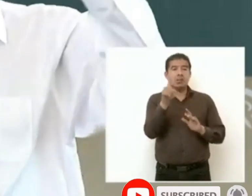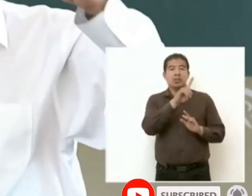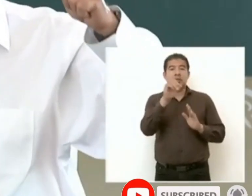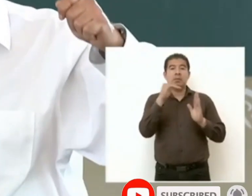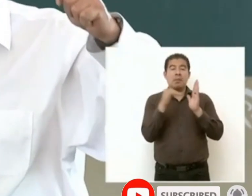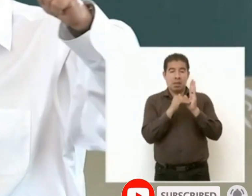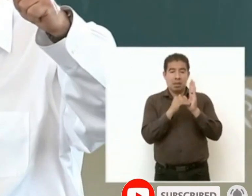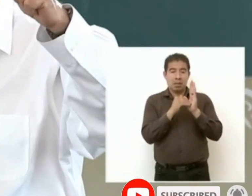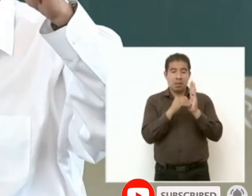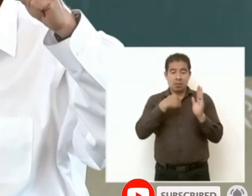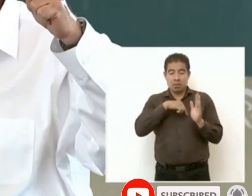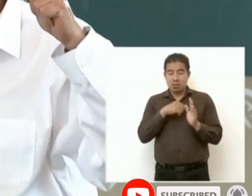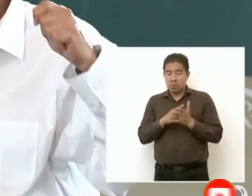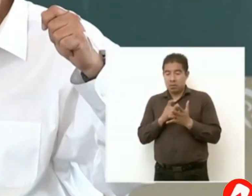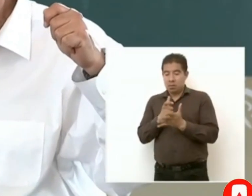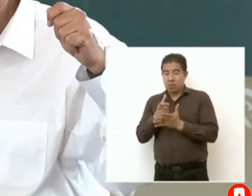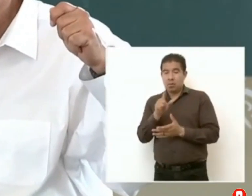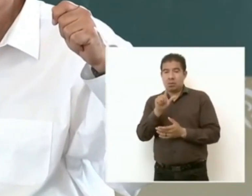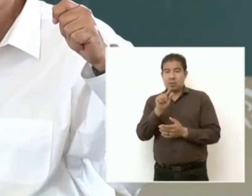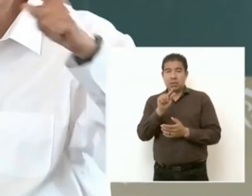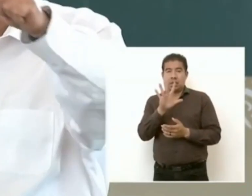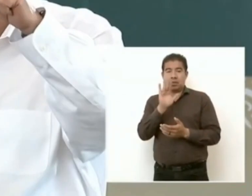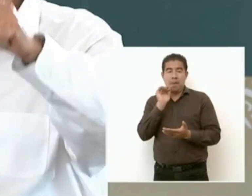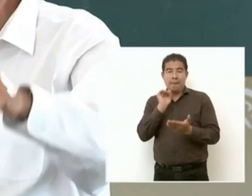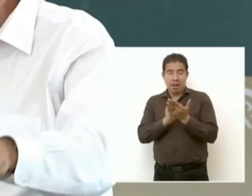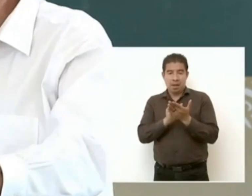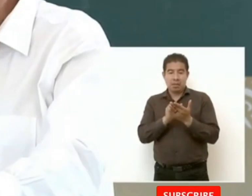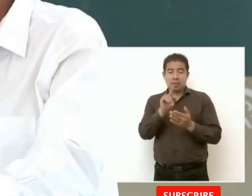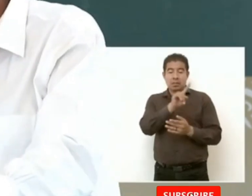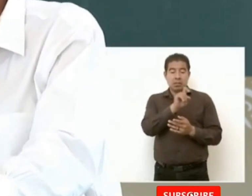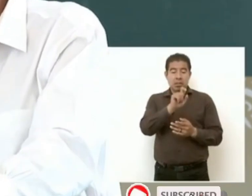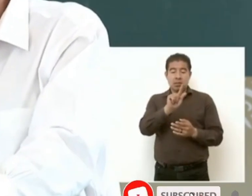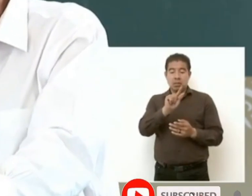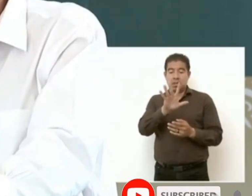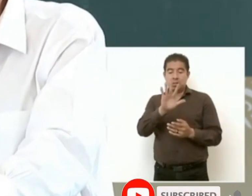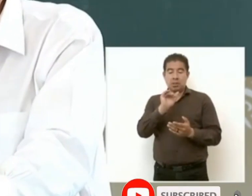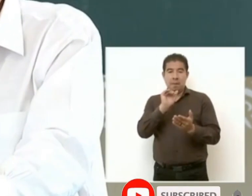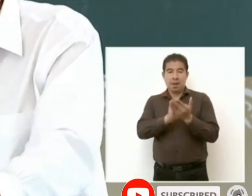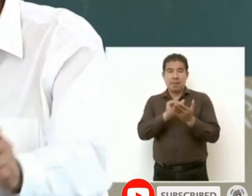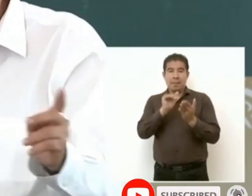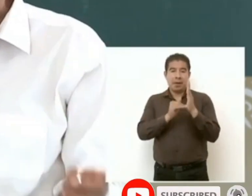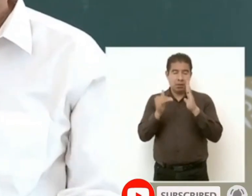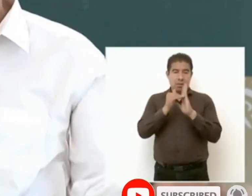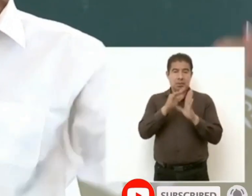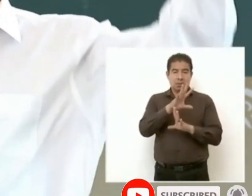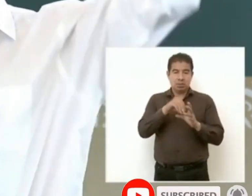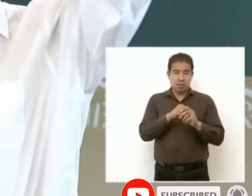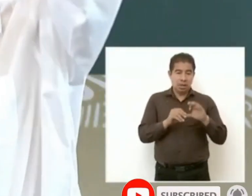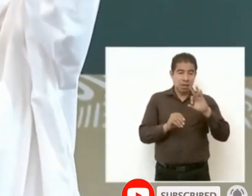y nos costó 75,000, es decir, 175,000 millones.